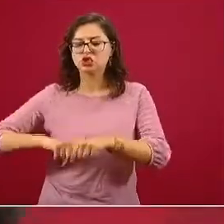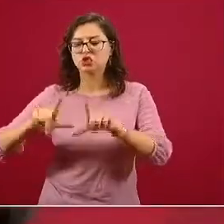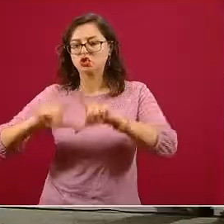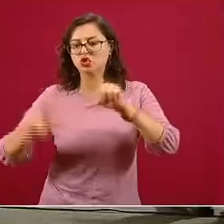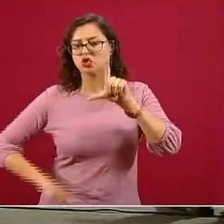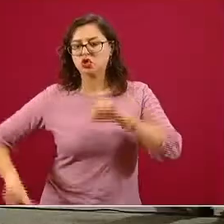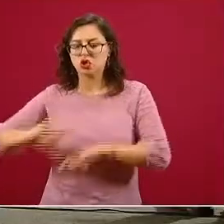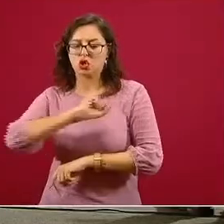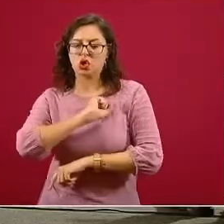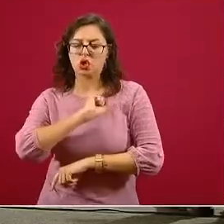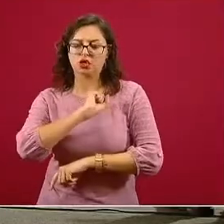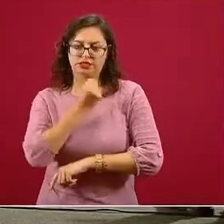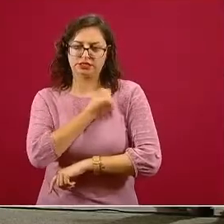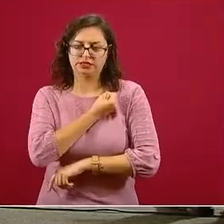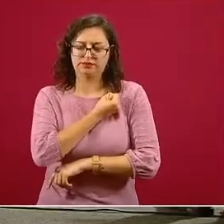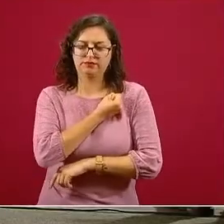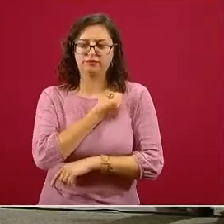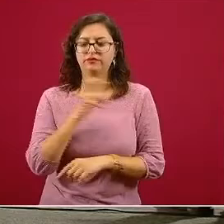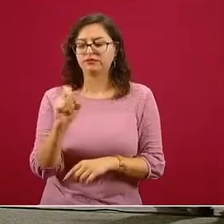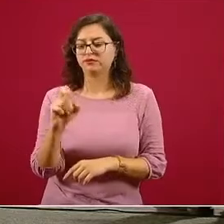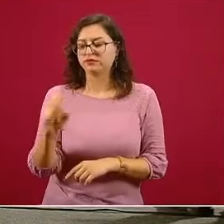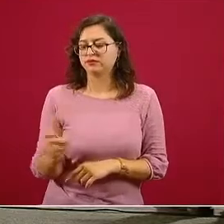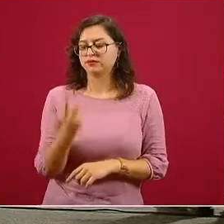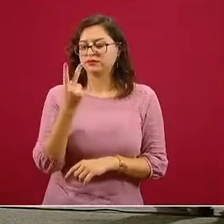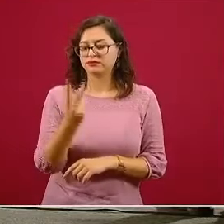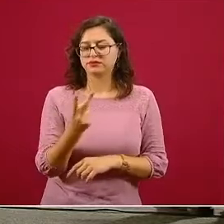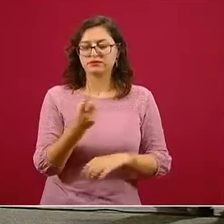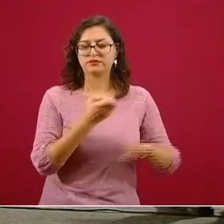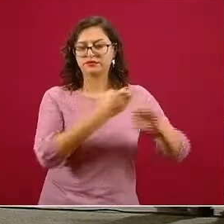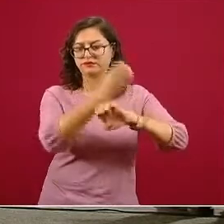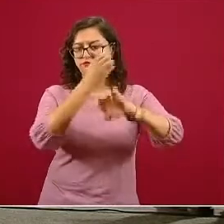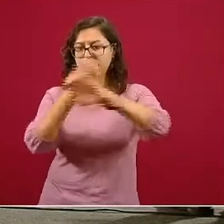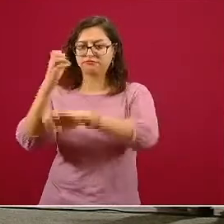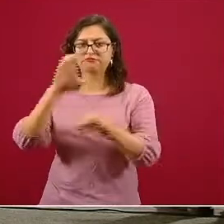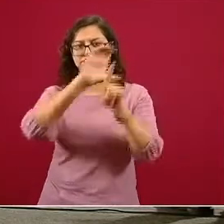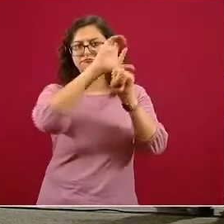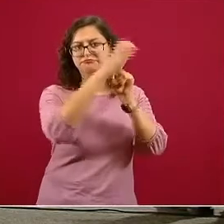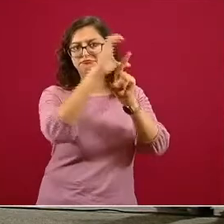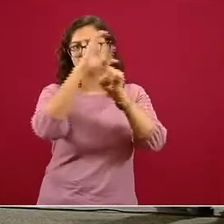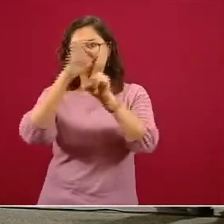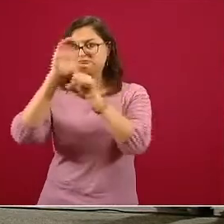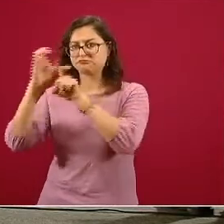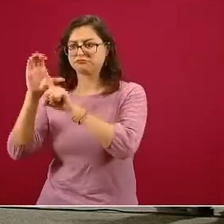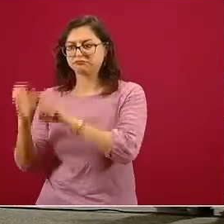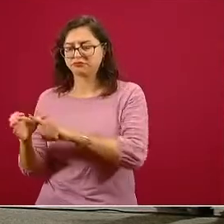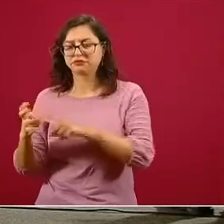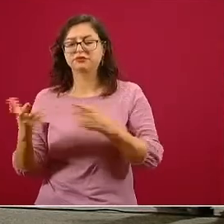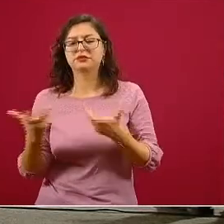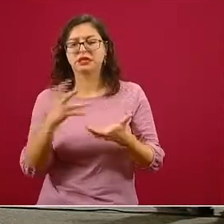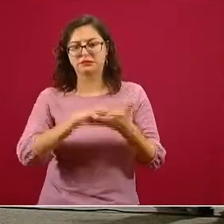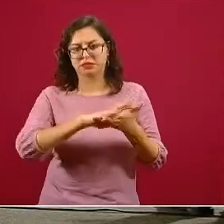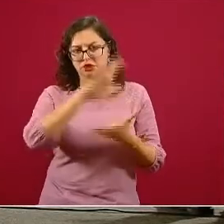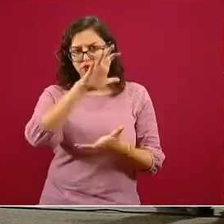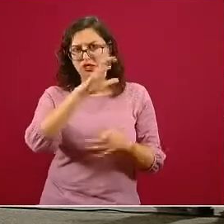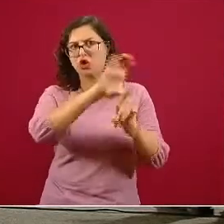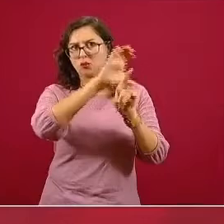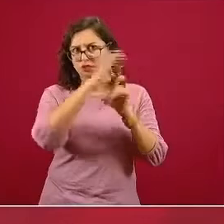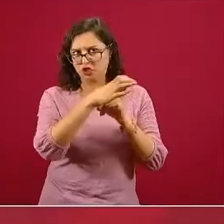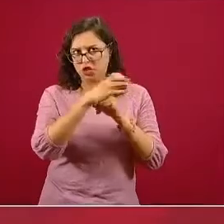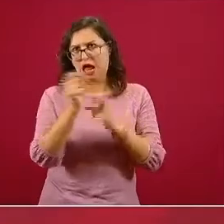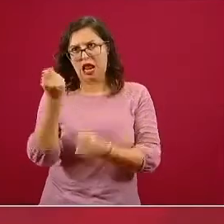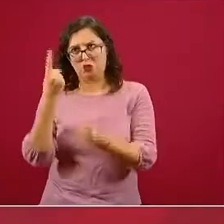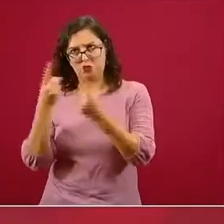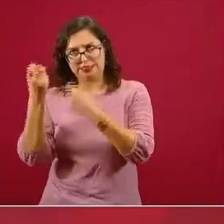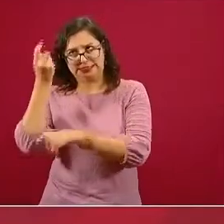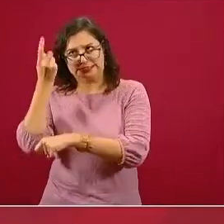está constituida por los 32 comisiones estatales, en su mayoría, y algunas todavía direcciones